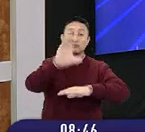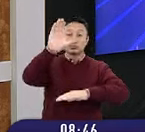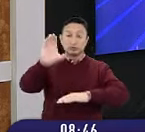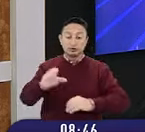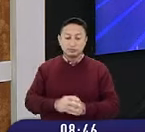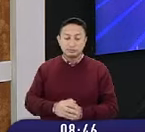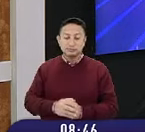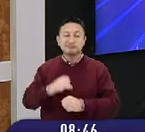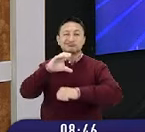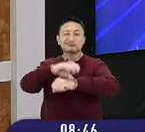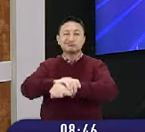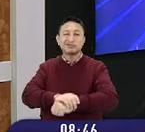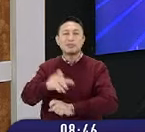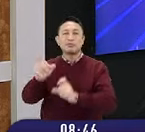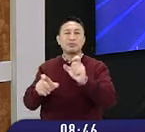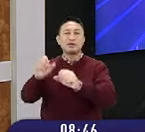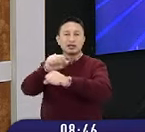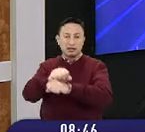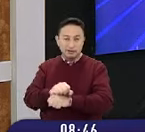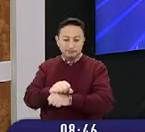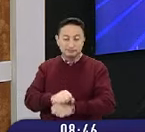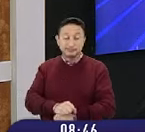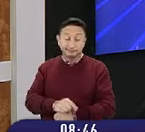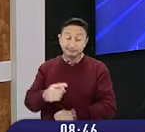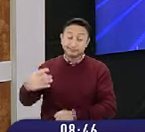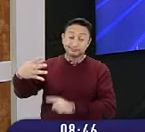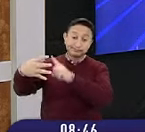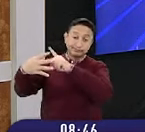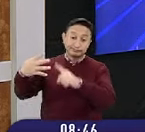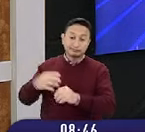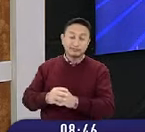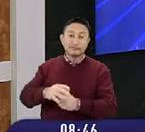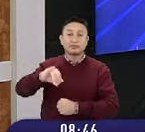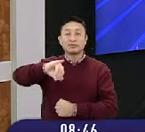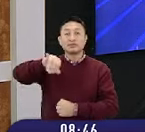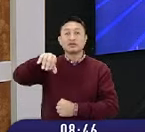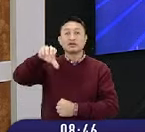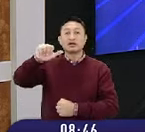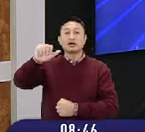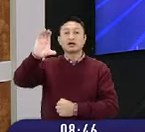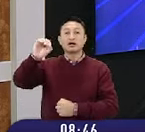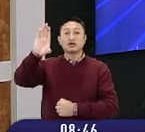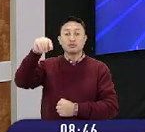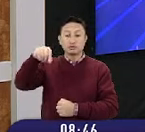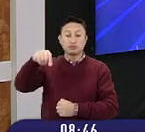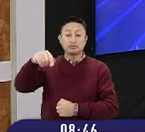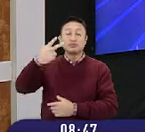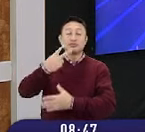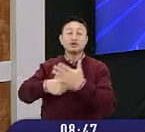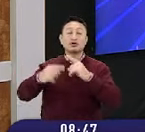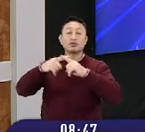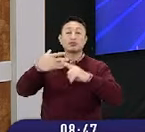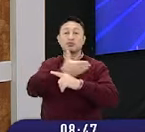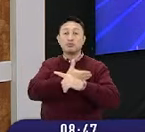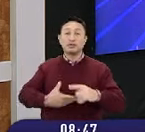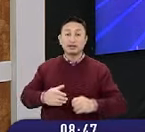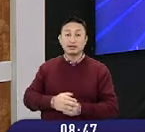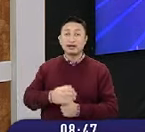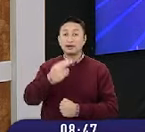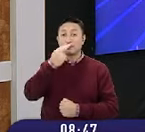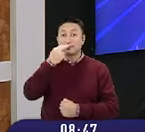Fueron detenidas varias personas. Entre ellas está Jacobo Bucarán, hijo del expresidente Abdalá Bucarán. Armas,